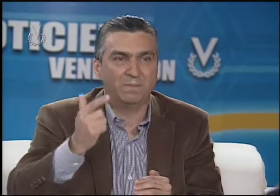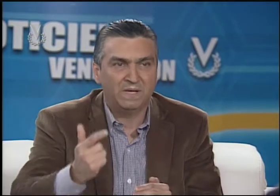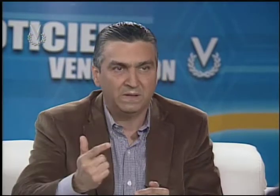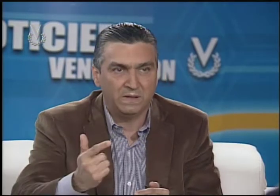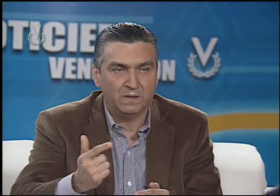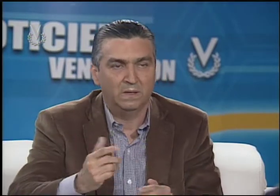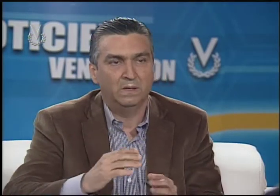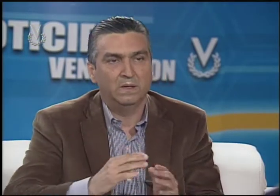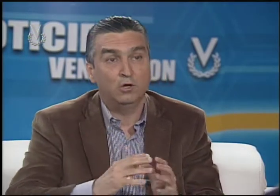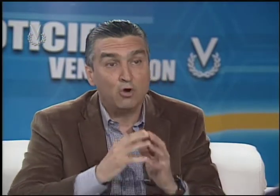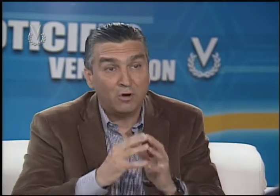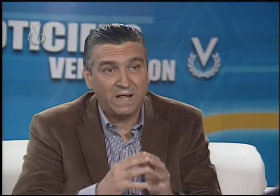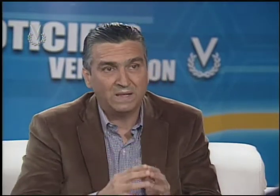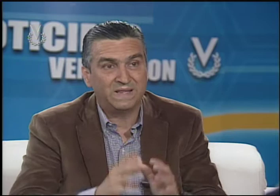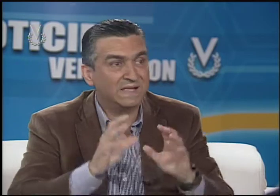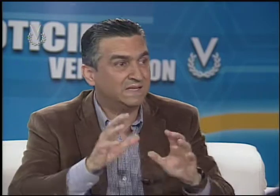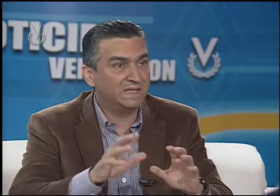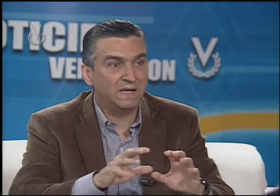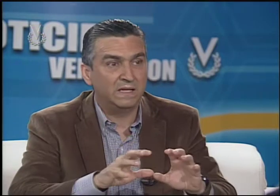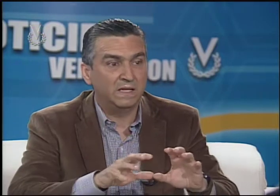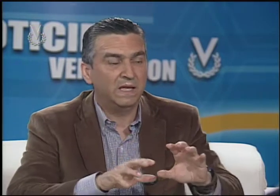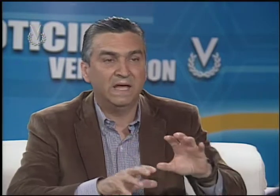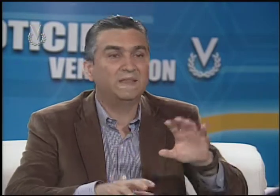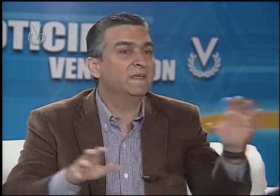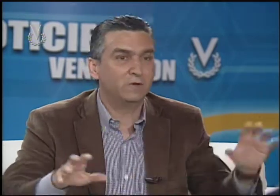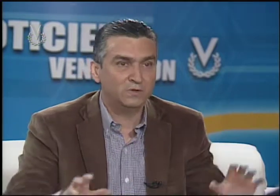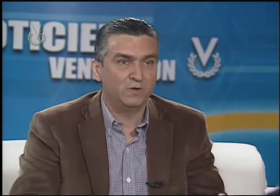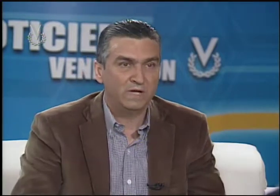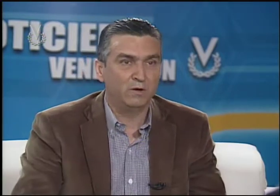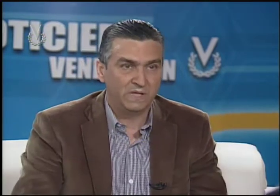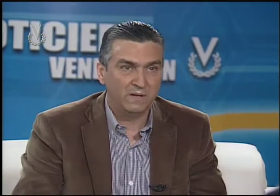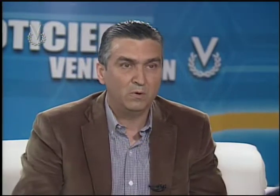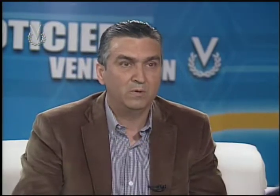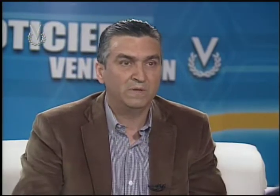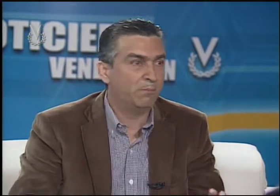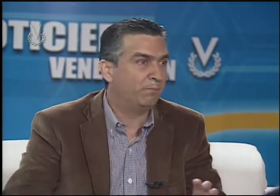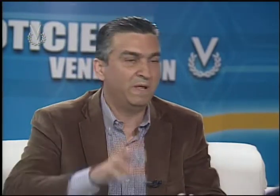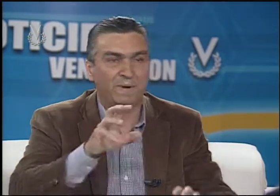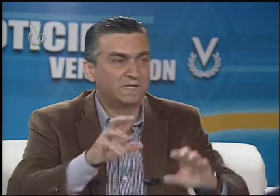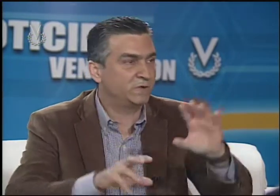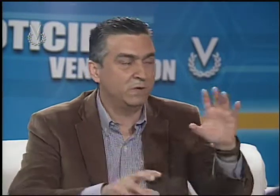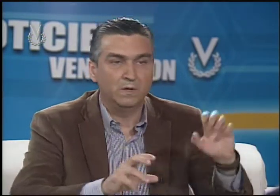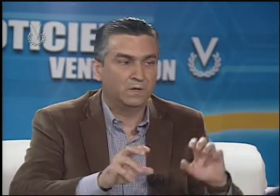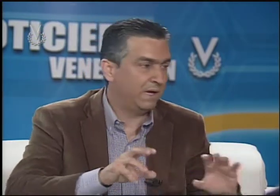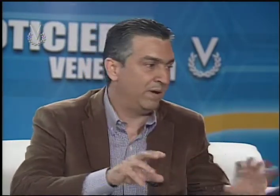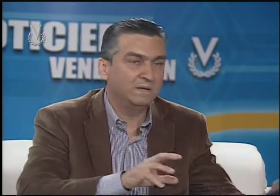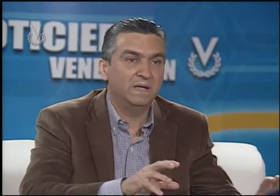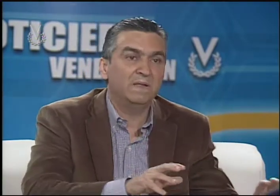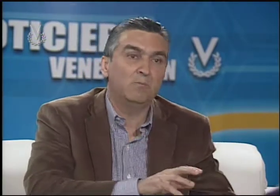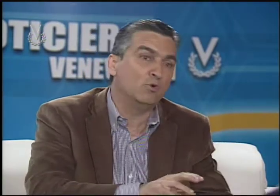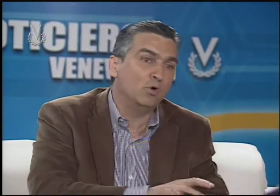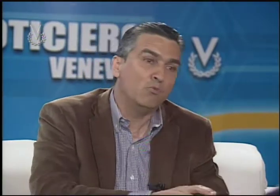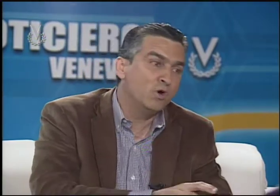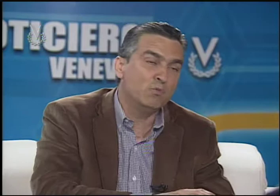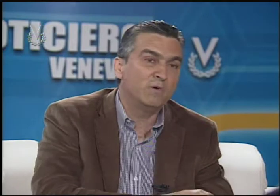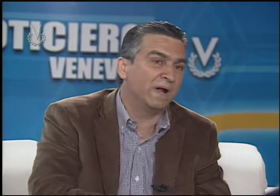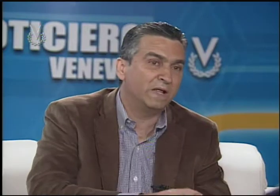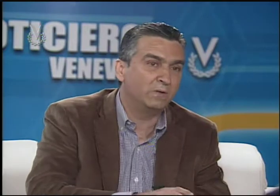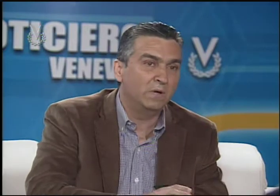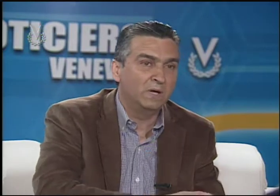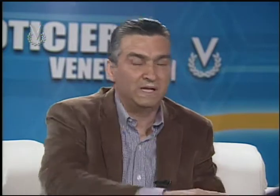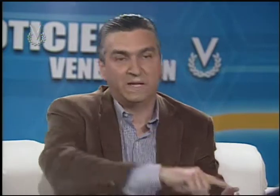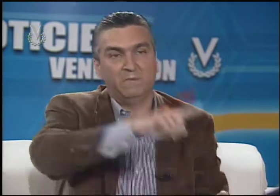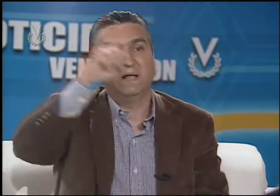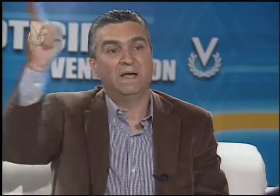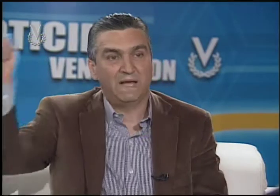que nos permita lograr trascender estas distorsiones que hoy tenemos de precios que van desde lo muy, muy